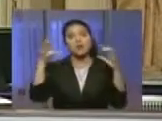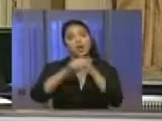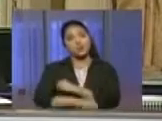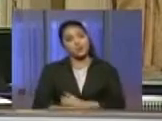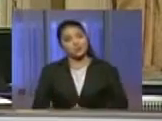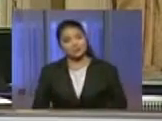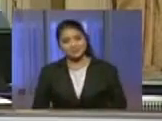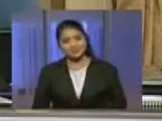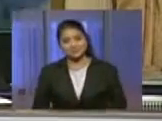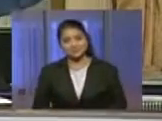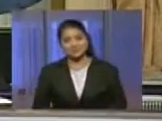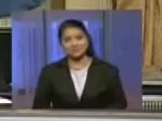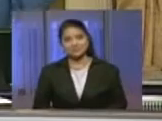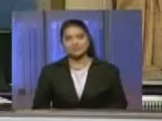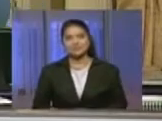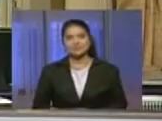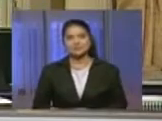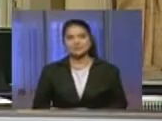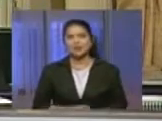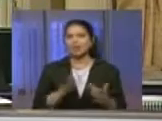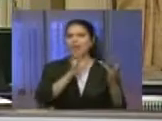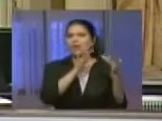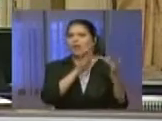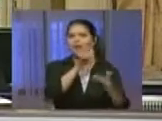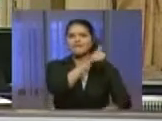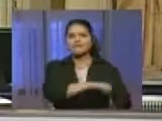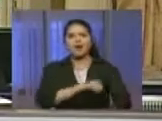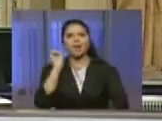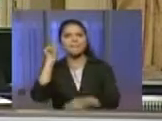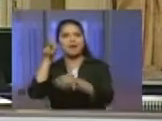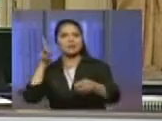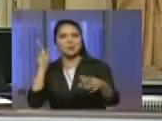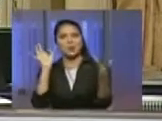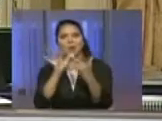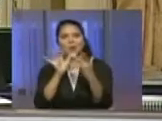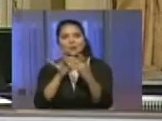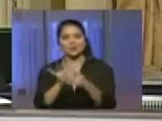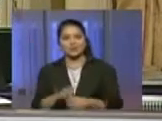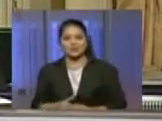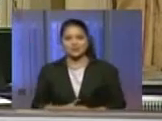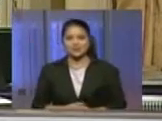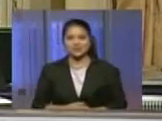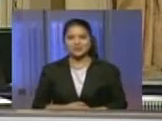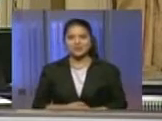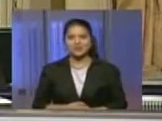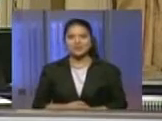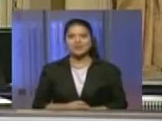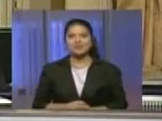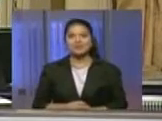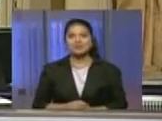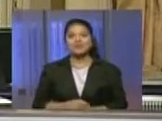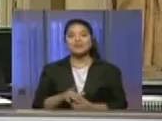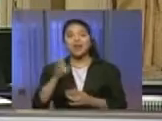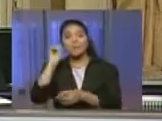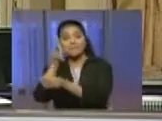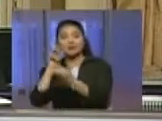hemos ido de Río de Janeiro a La Amazona una guarada pues de La Amazona macarao